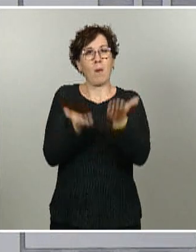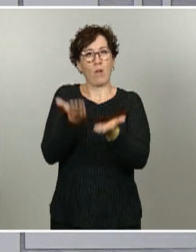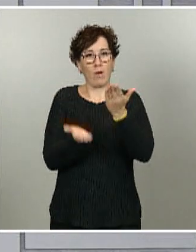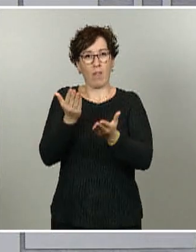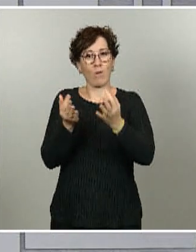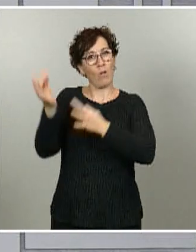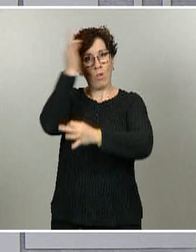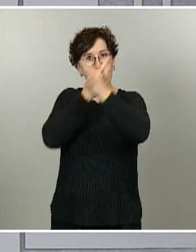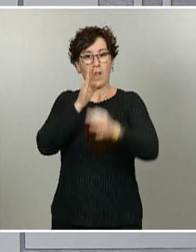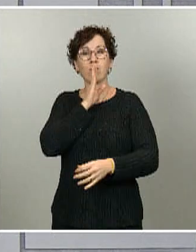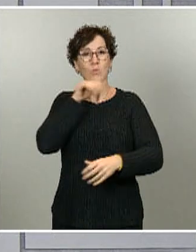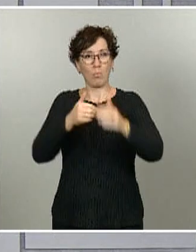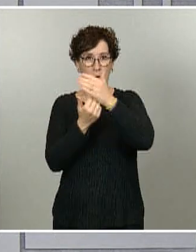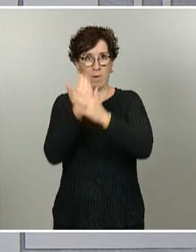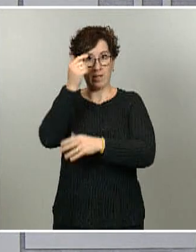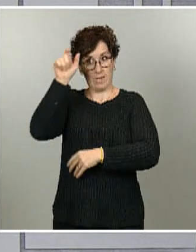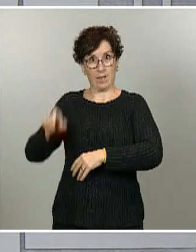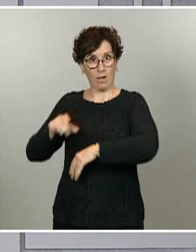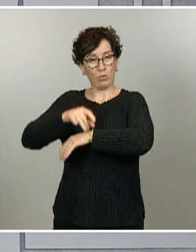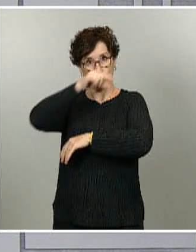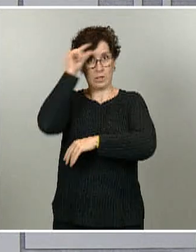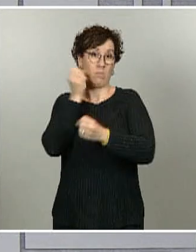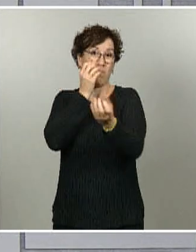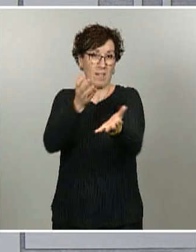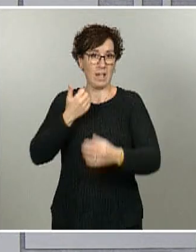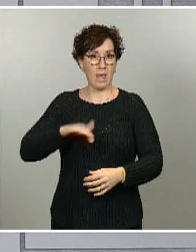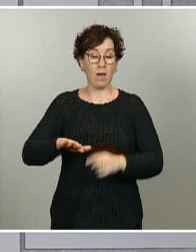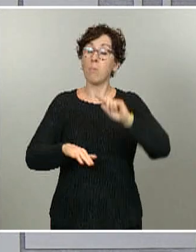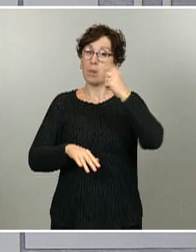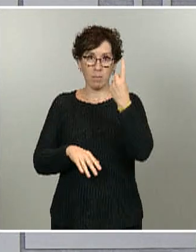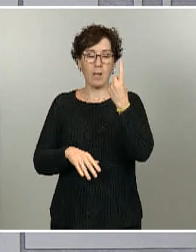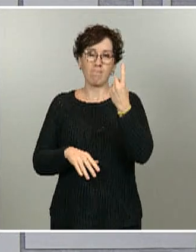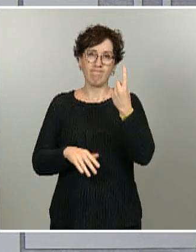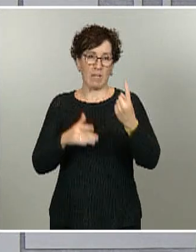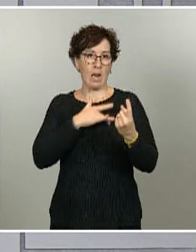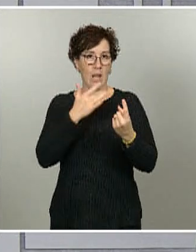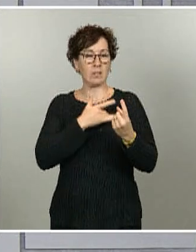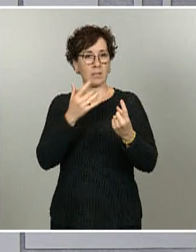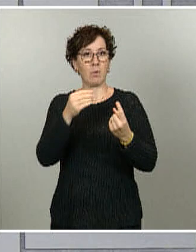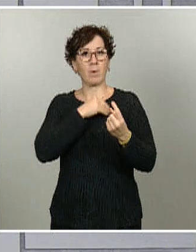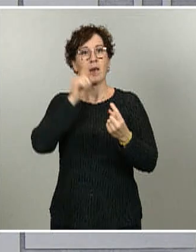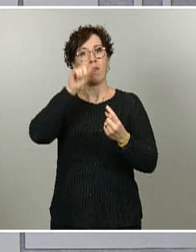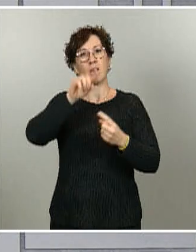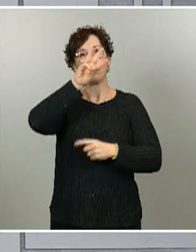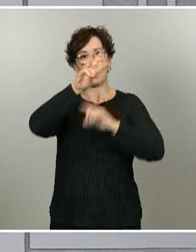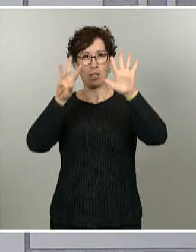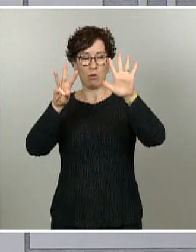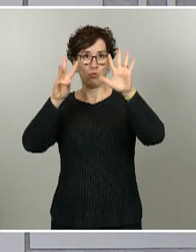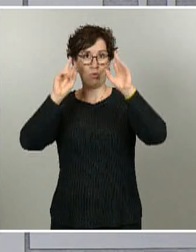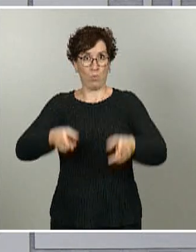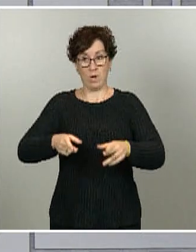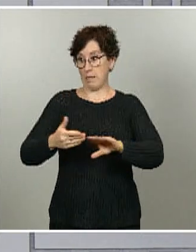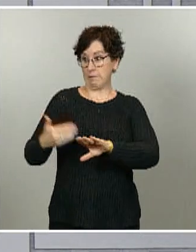dado a conocer. En primer lugar, para lamentar los 138 fallecimientos que hemos tenido en las últimas horas y expresar